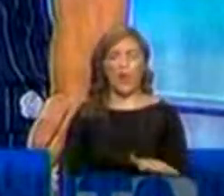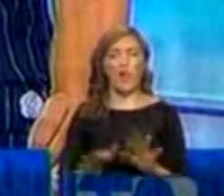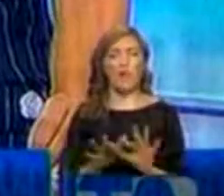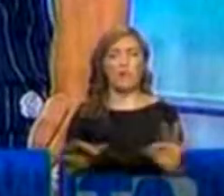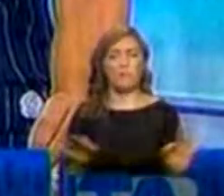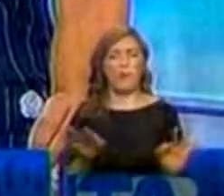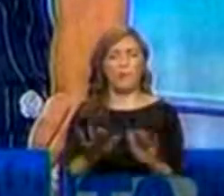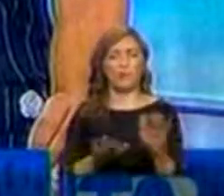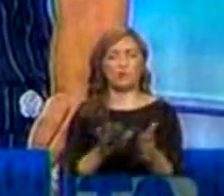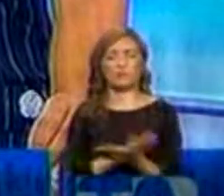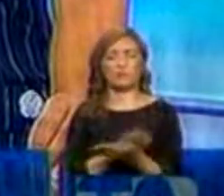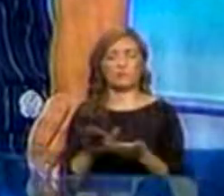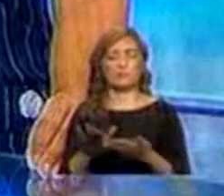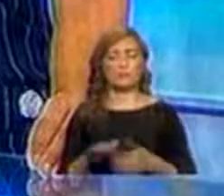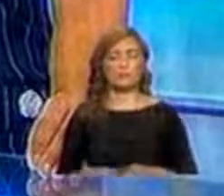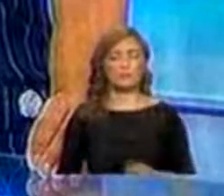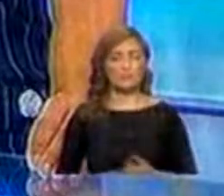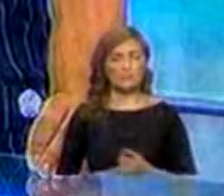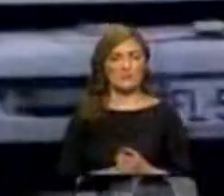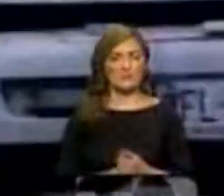los peatones que ingresan al país.